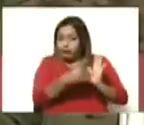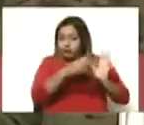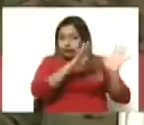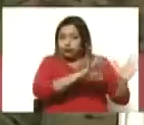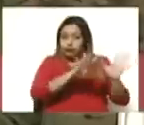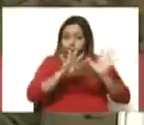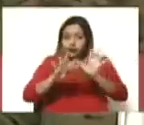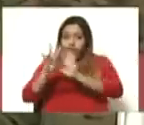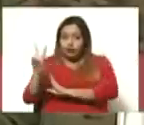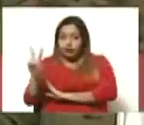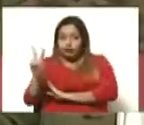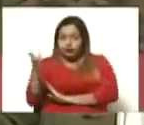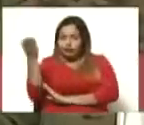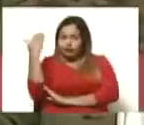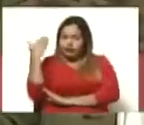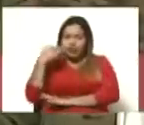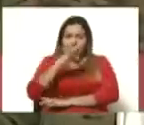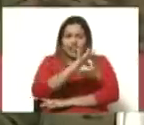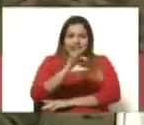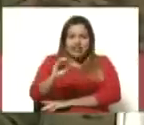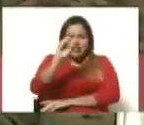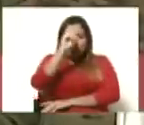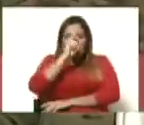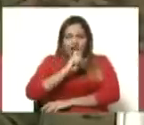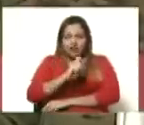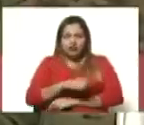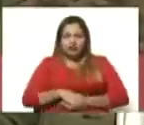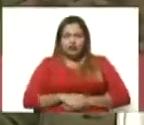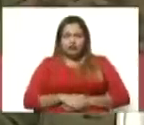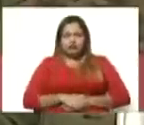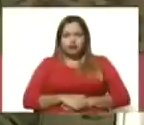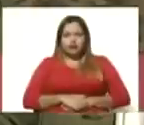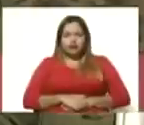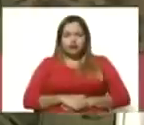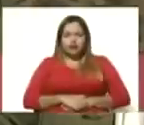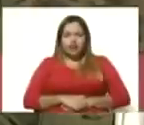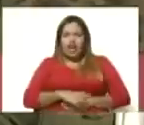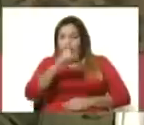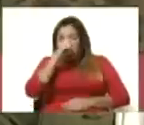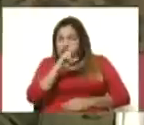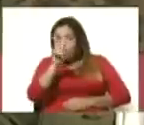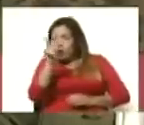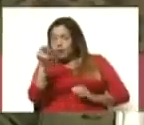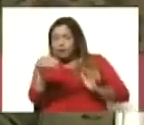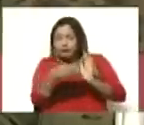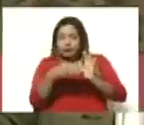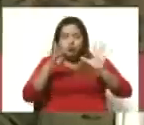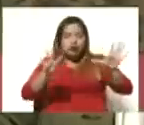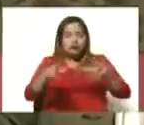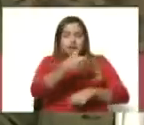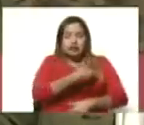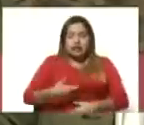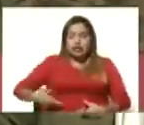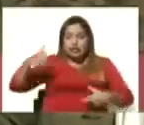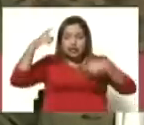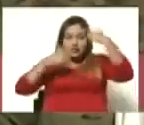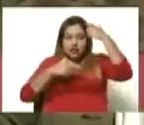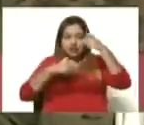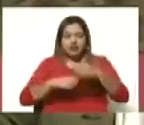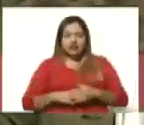Hace 30 años, en el 2009, nuestro comandante Chávez en